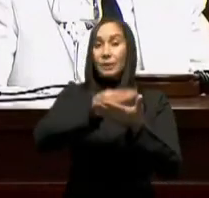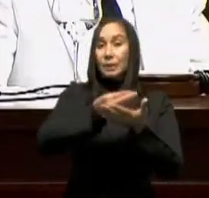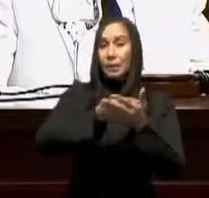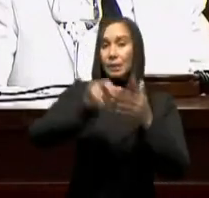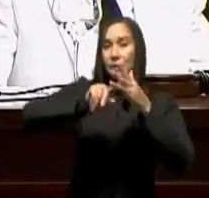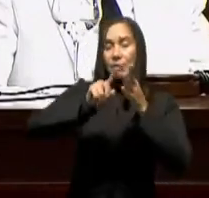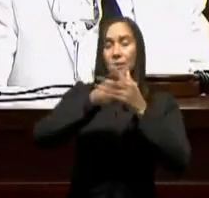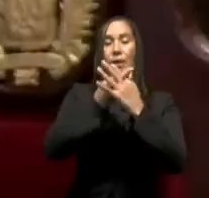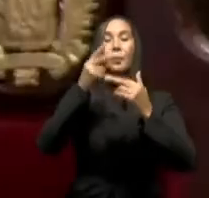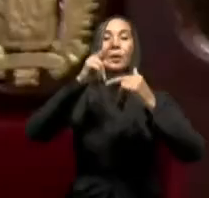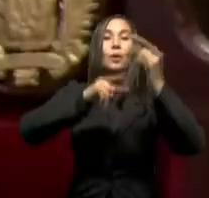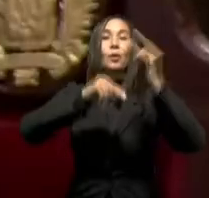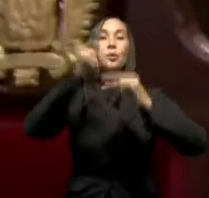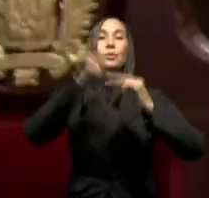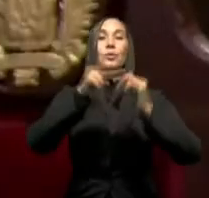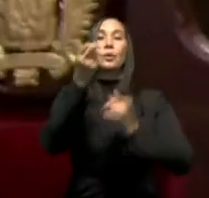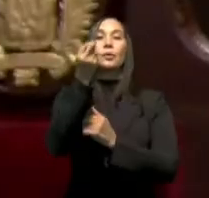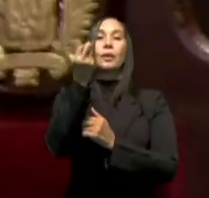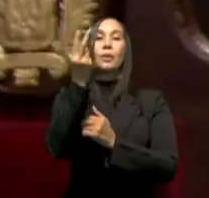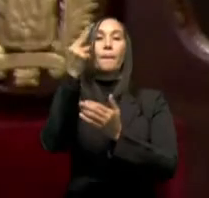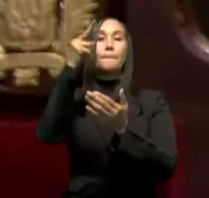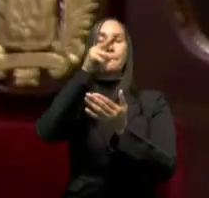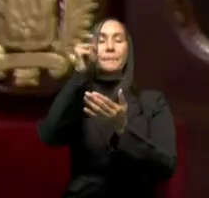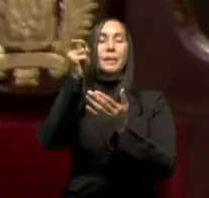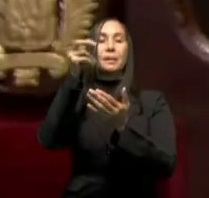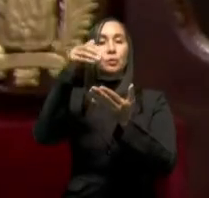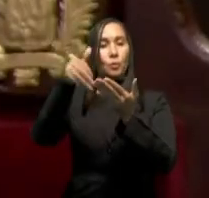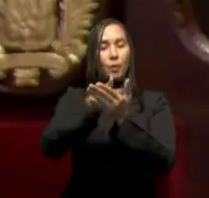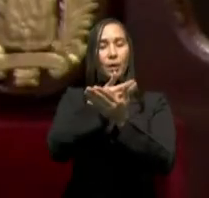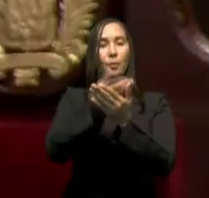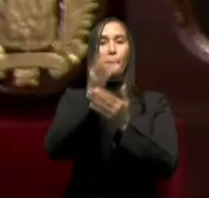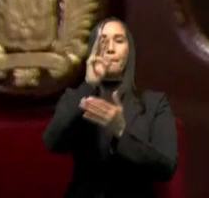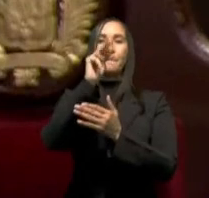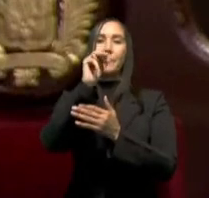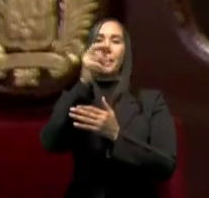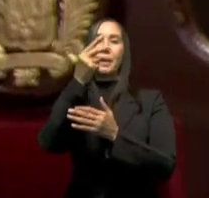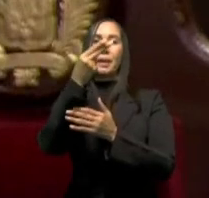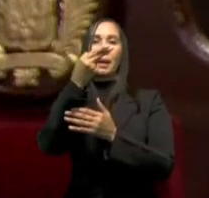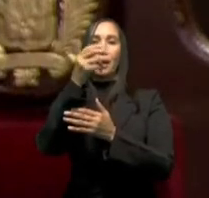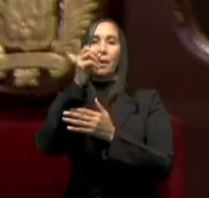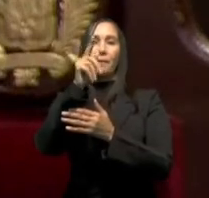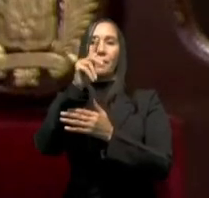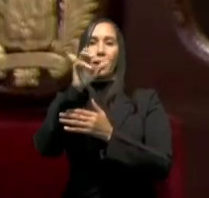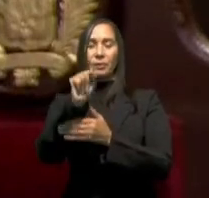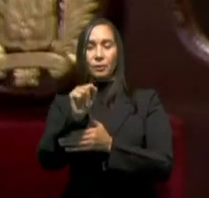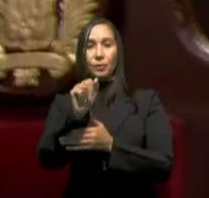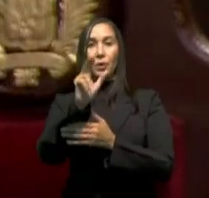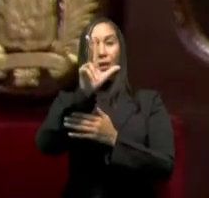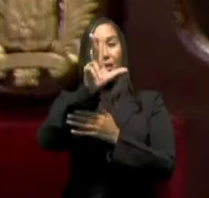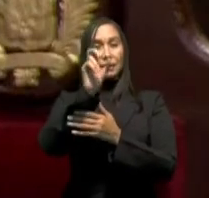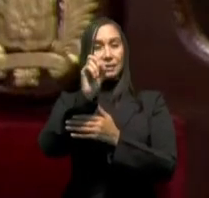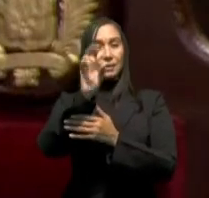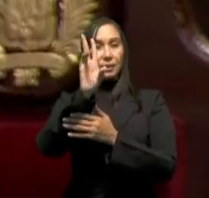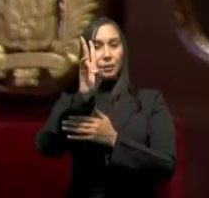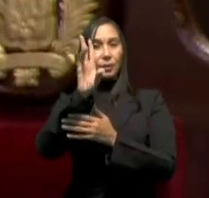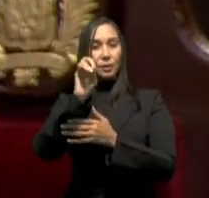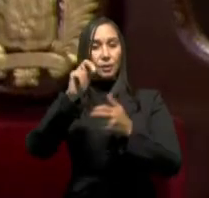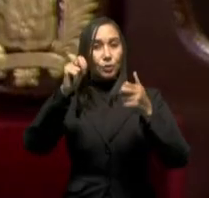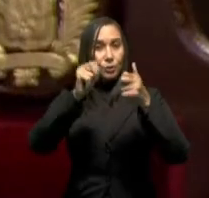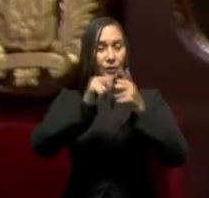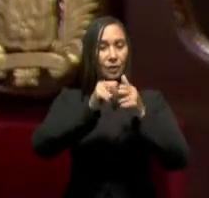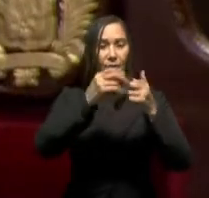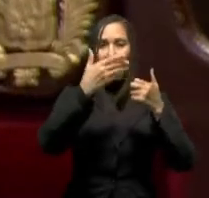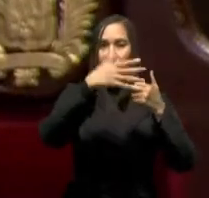iniciado la construcción de 2.000 nuevos megavatios de generación térmica, de los cuales 378 ya están en plena